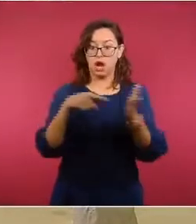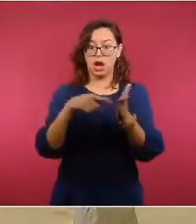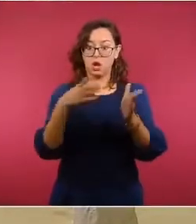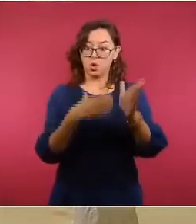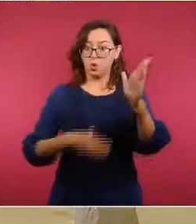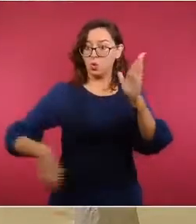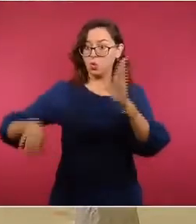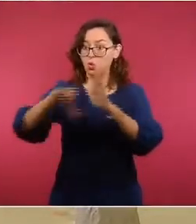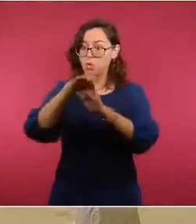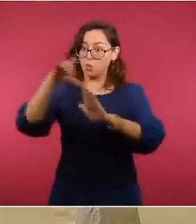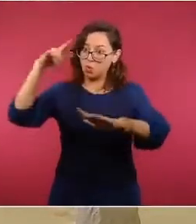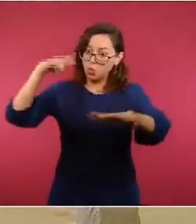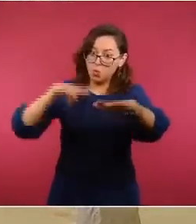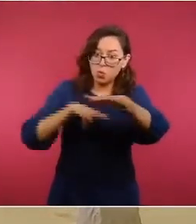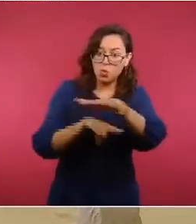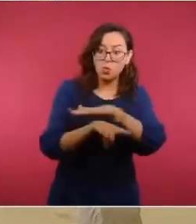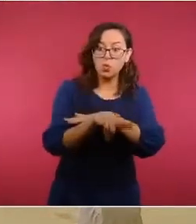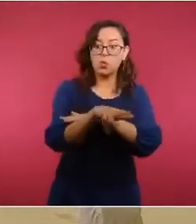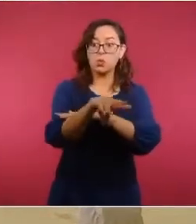costó